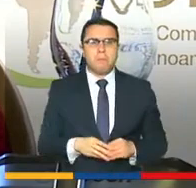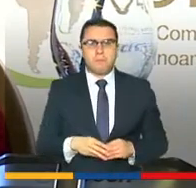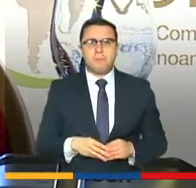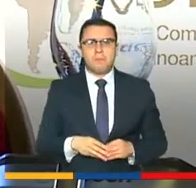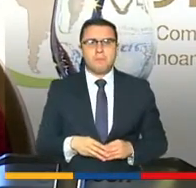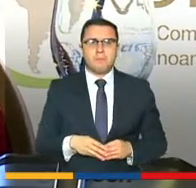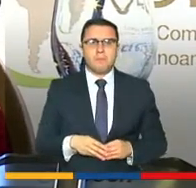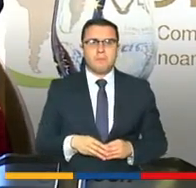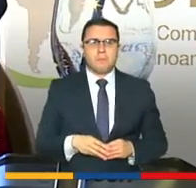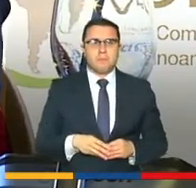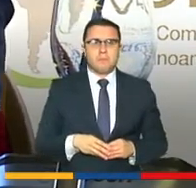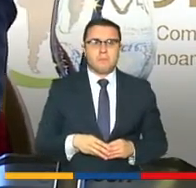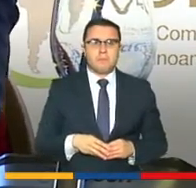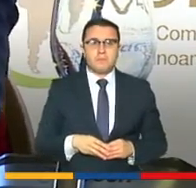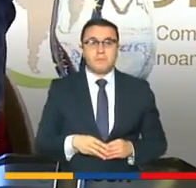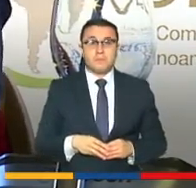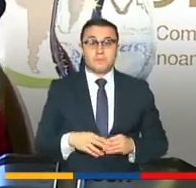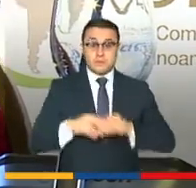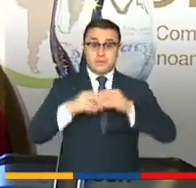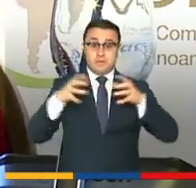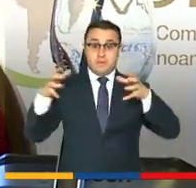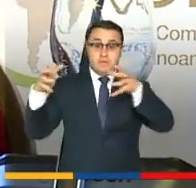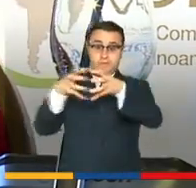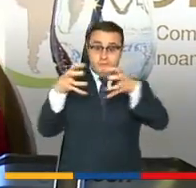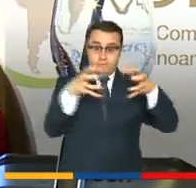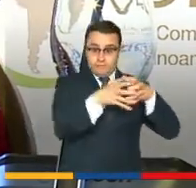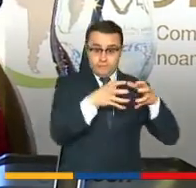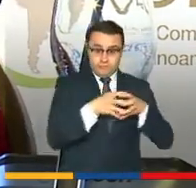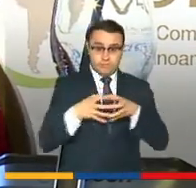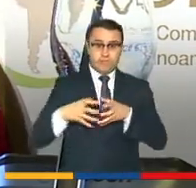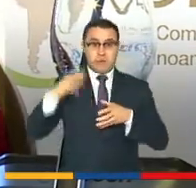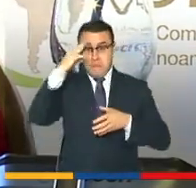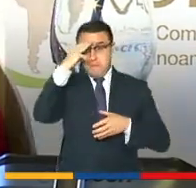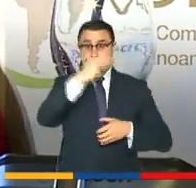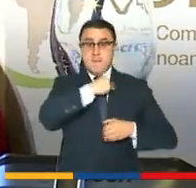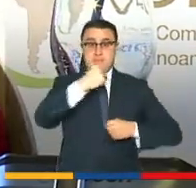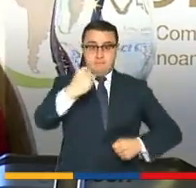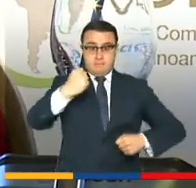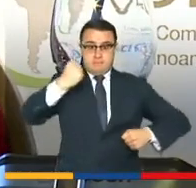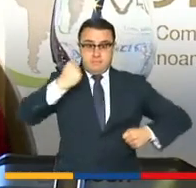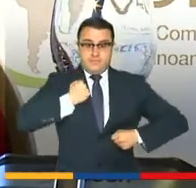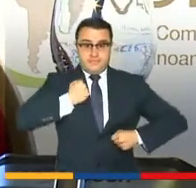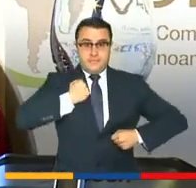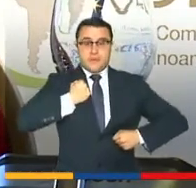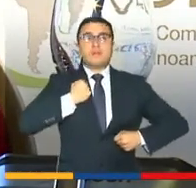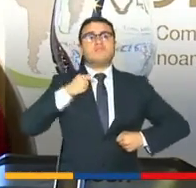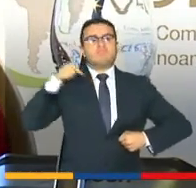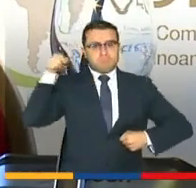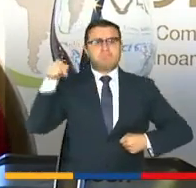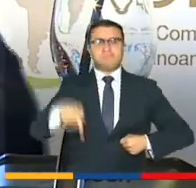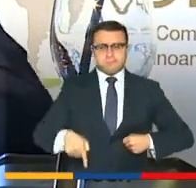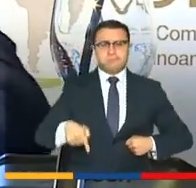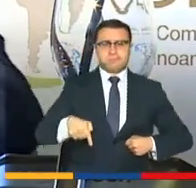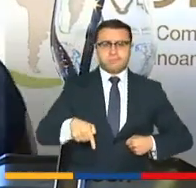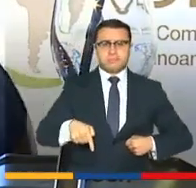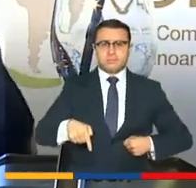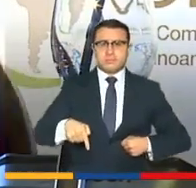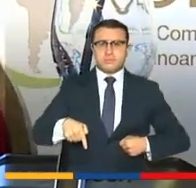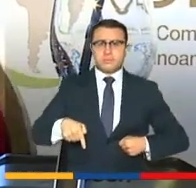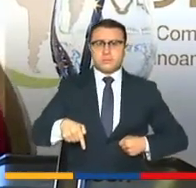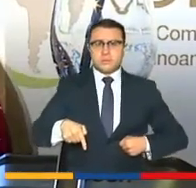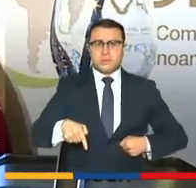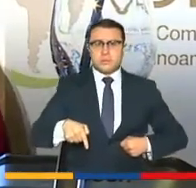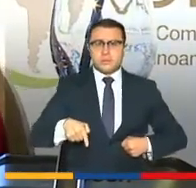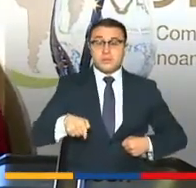los bloques militares han jugado dentro de nuestro territorio, incluso dividiéndonos, por las marcas de aviones de guerra se